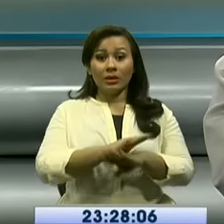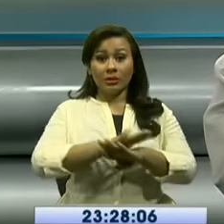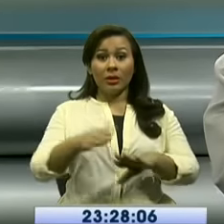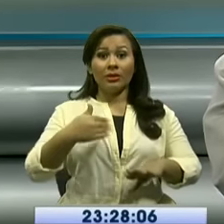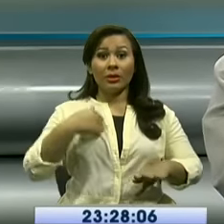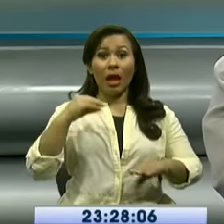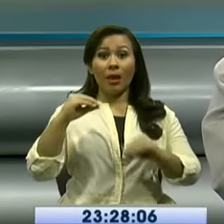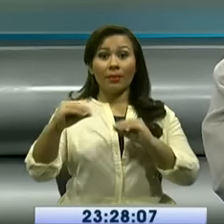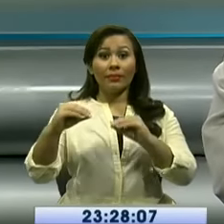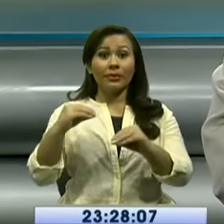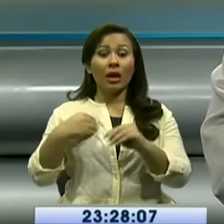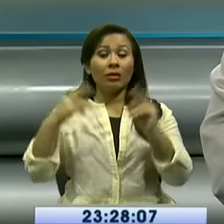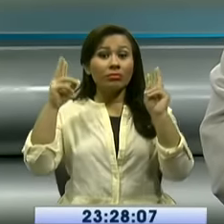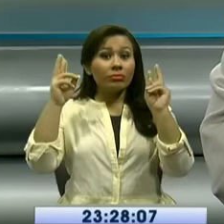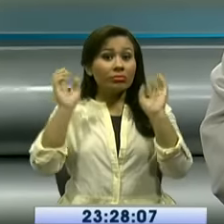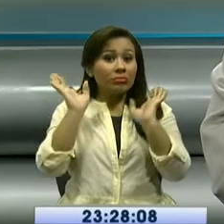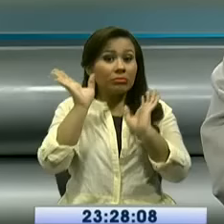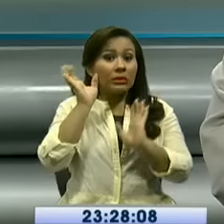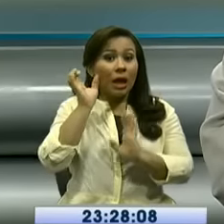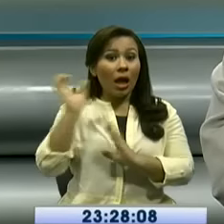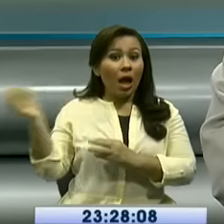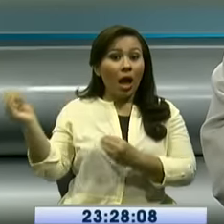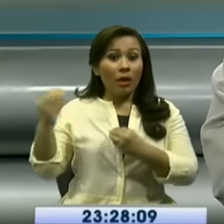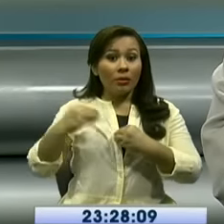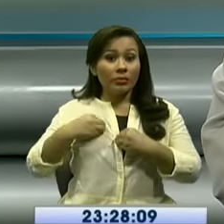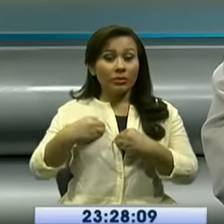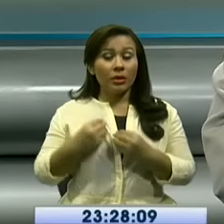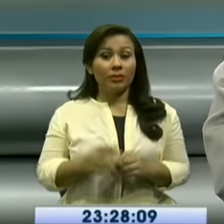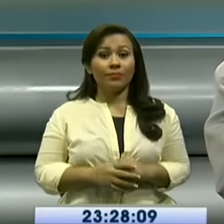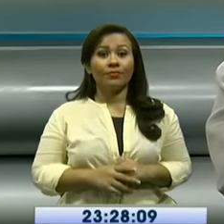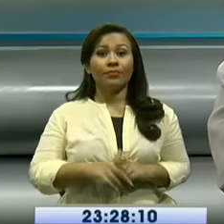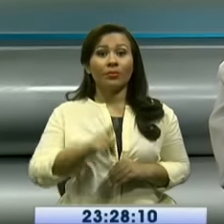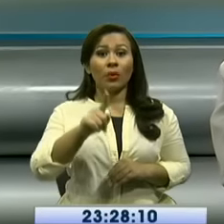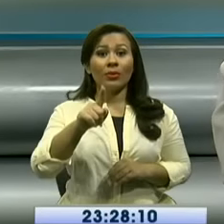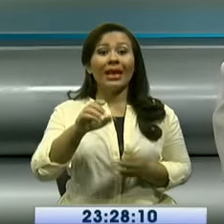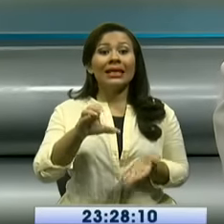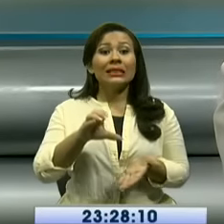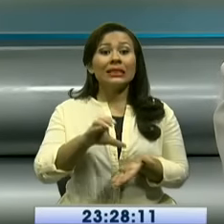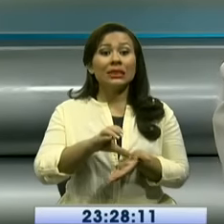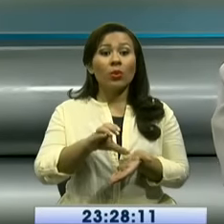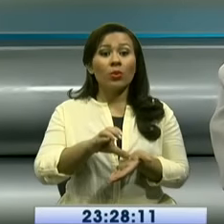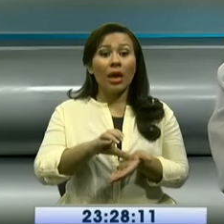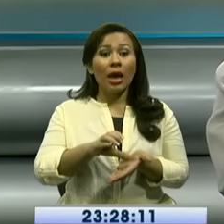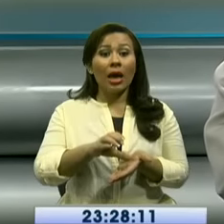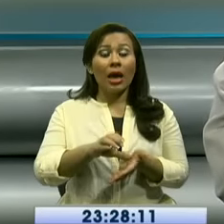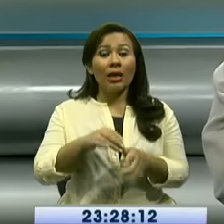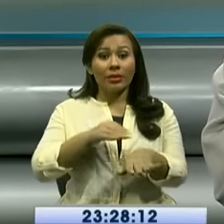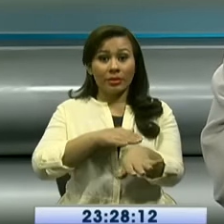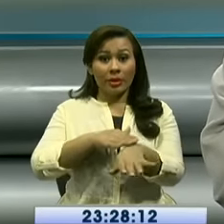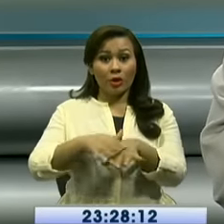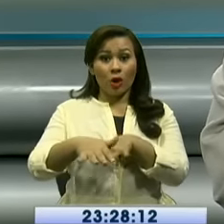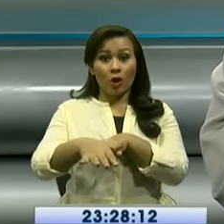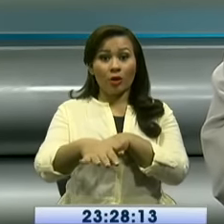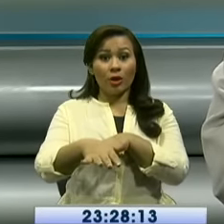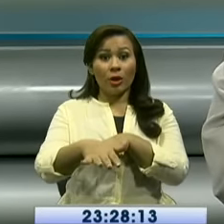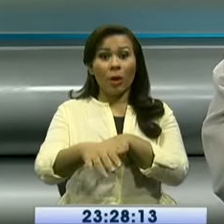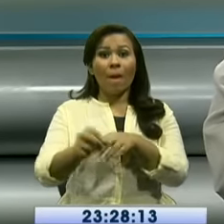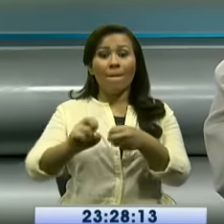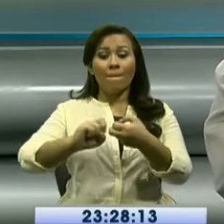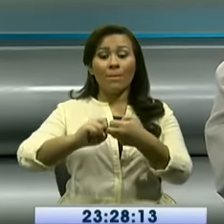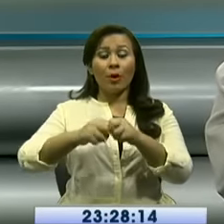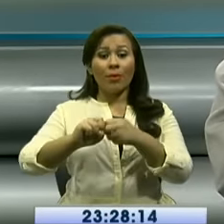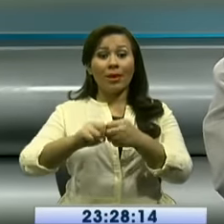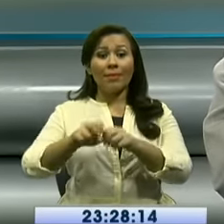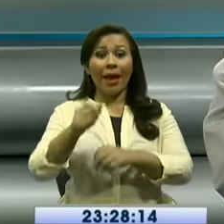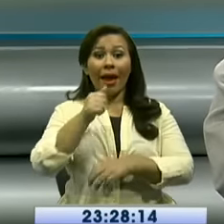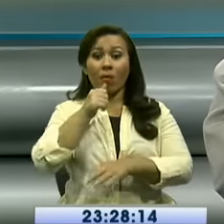se habría presentado, entre comillas, o salió el rumor de que una ciudad de la provincia de Los Ríos se estaba inundando debido a un problema